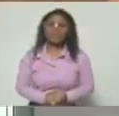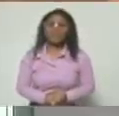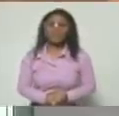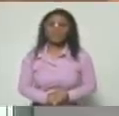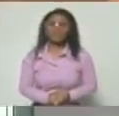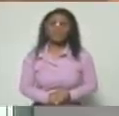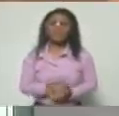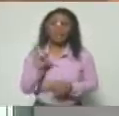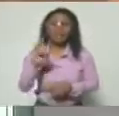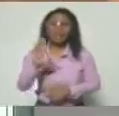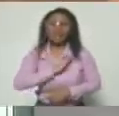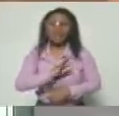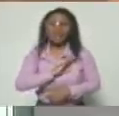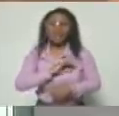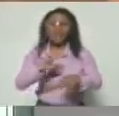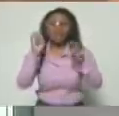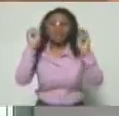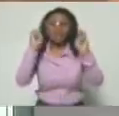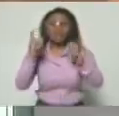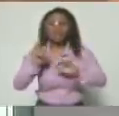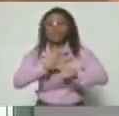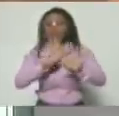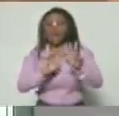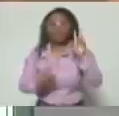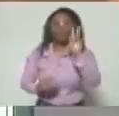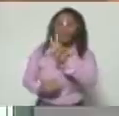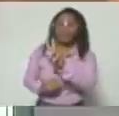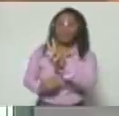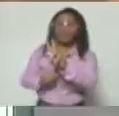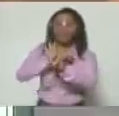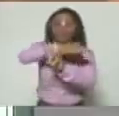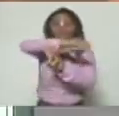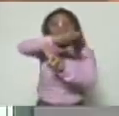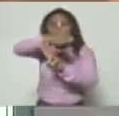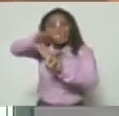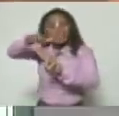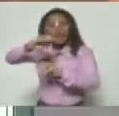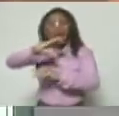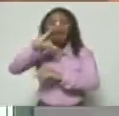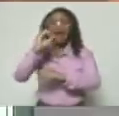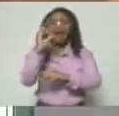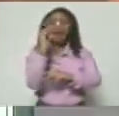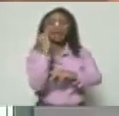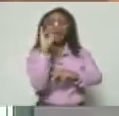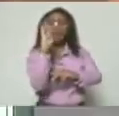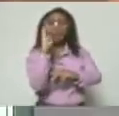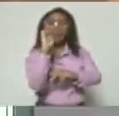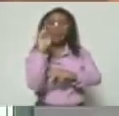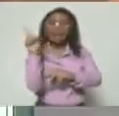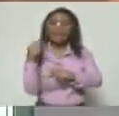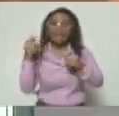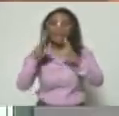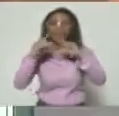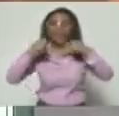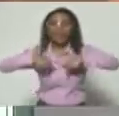que ha tenido su efecto ya, como ya hemos visto, en el Caribe, que ha tenido su efecto aquí en